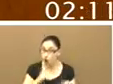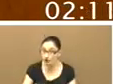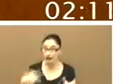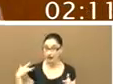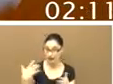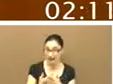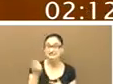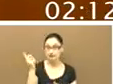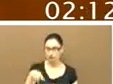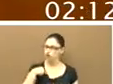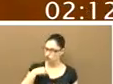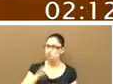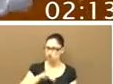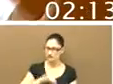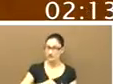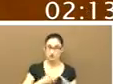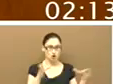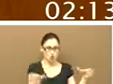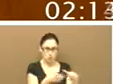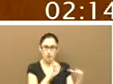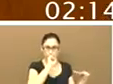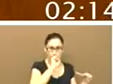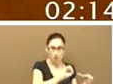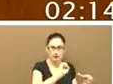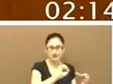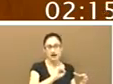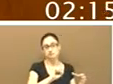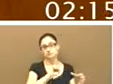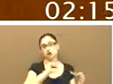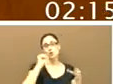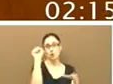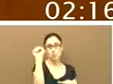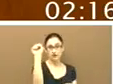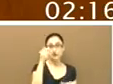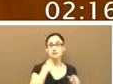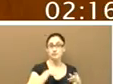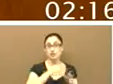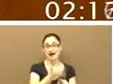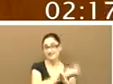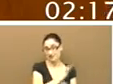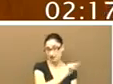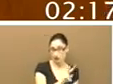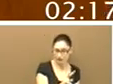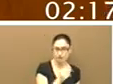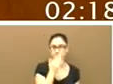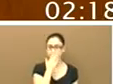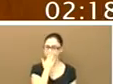denunciado muchas veces desde el Partido Comunista anteriormente que la formación política que precedía Izquierda Unida, el Estado autonómico ha tenido un